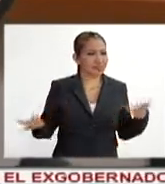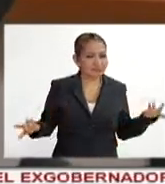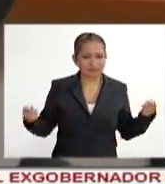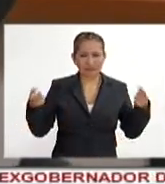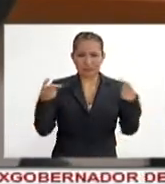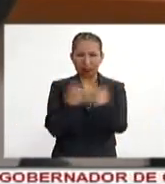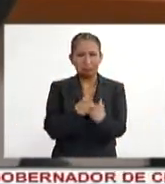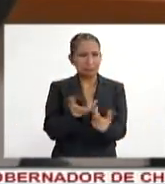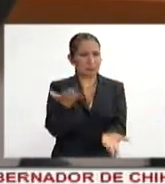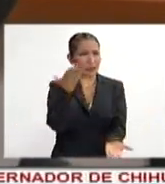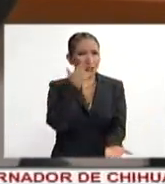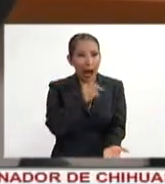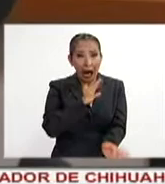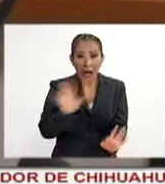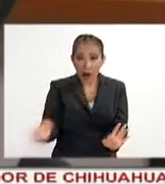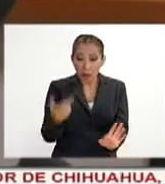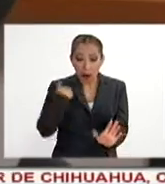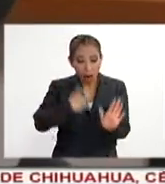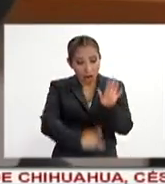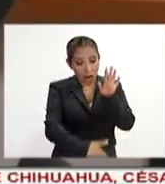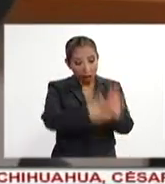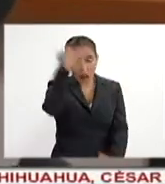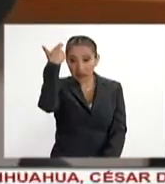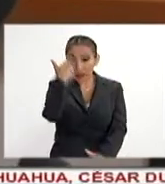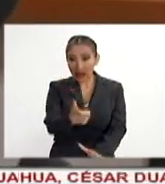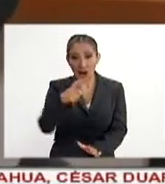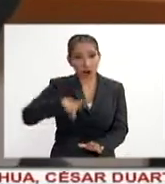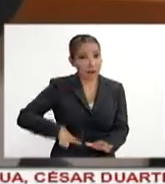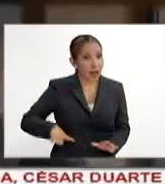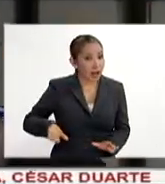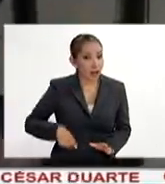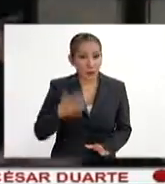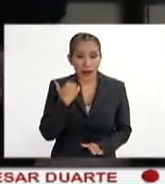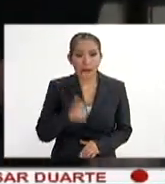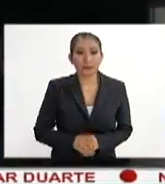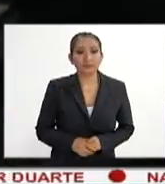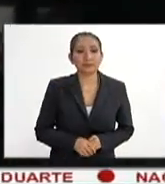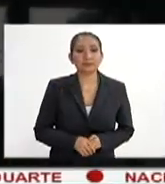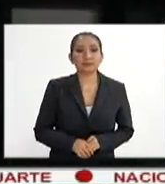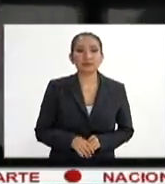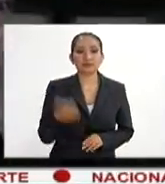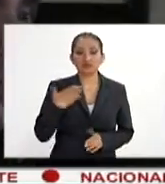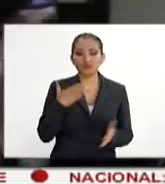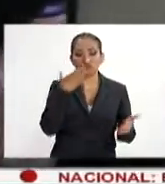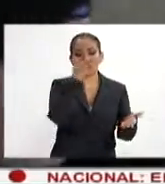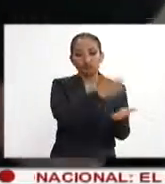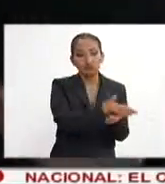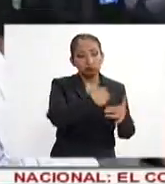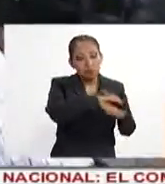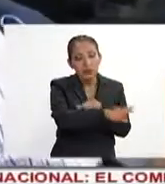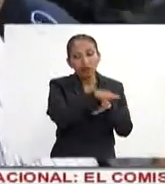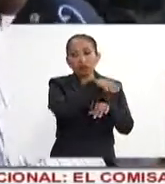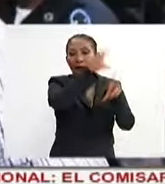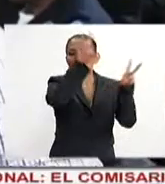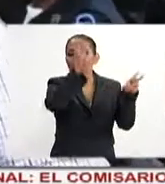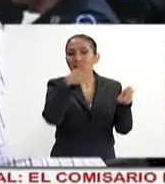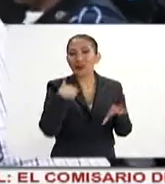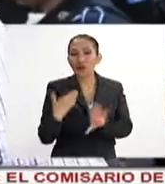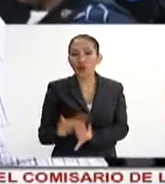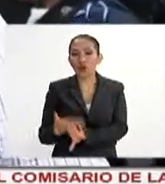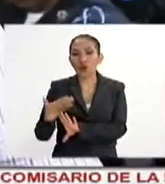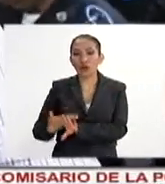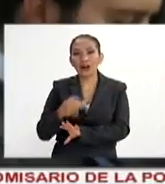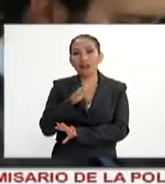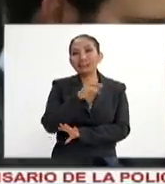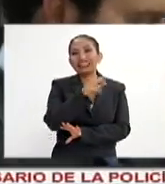no hay una extracción del dinero público. El allanamiento solo es con relación a las acusaciones